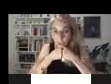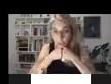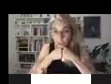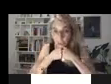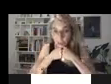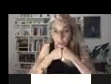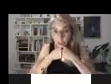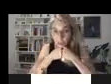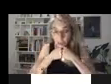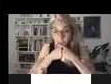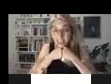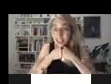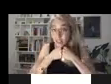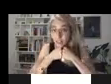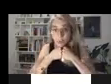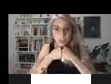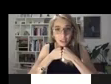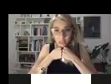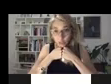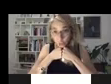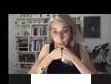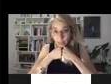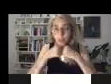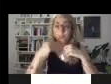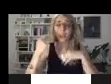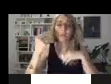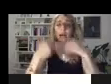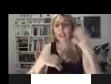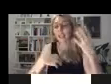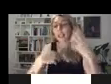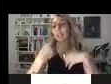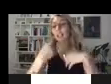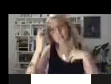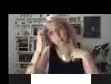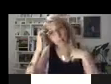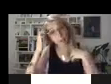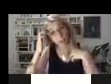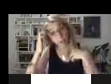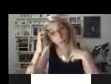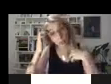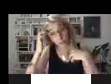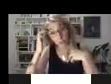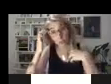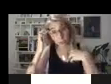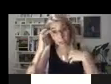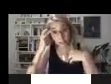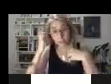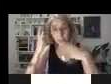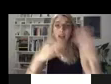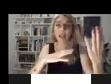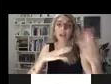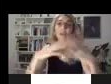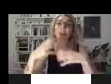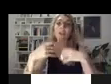de de ese acervo y de esas obras. En este sentido, es